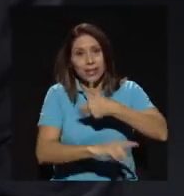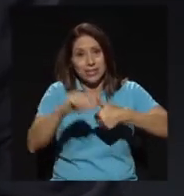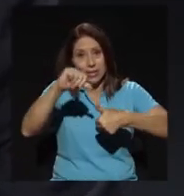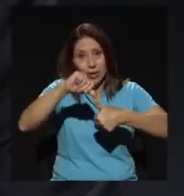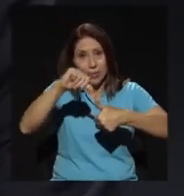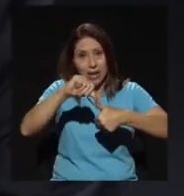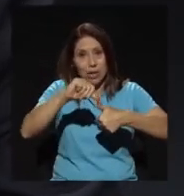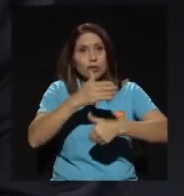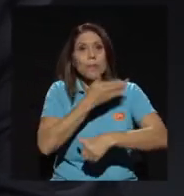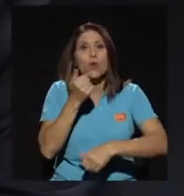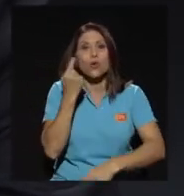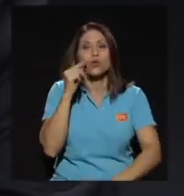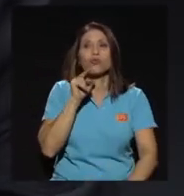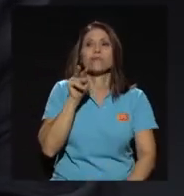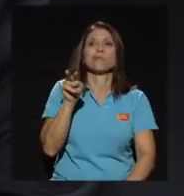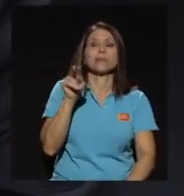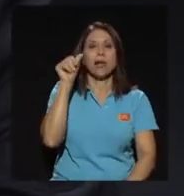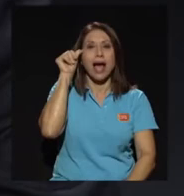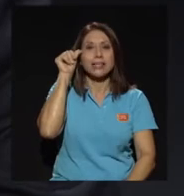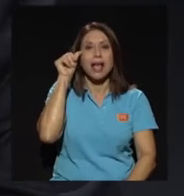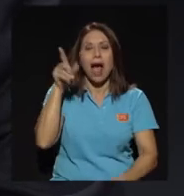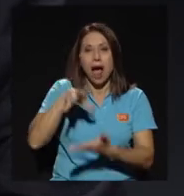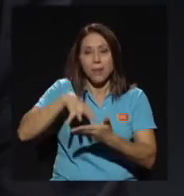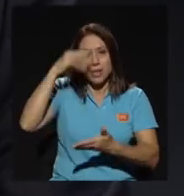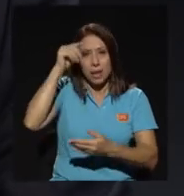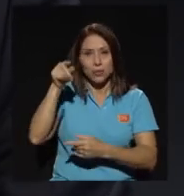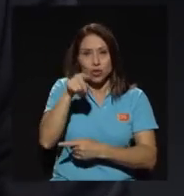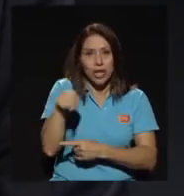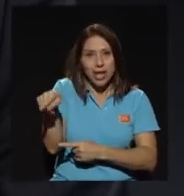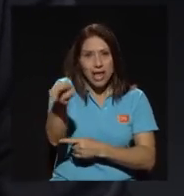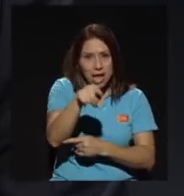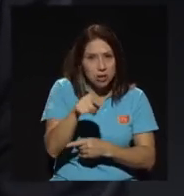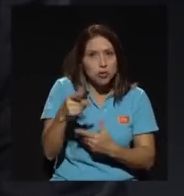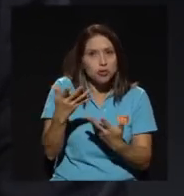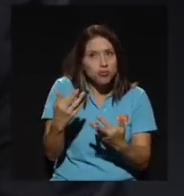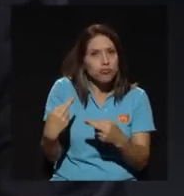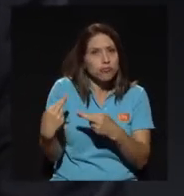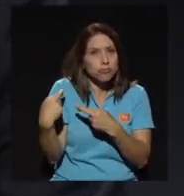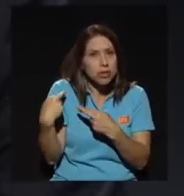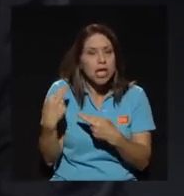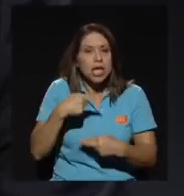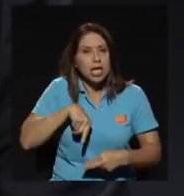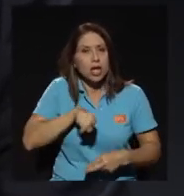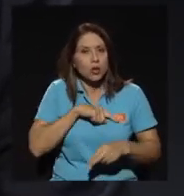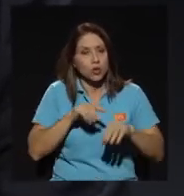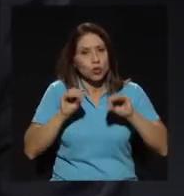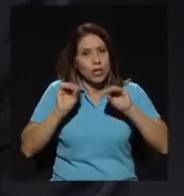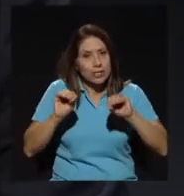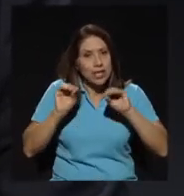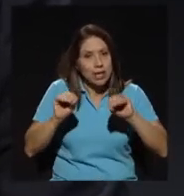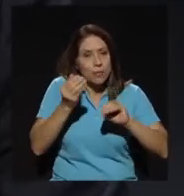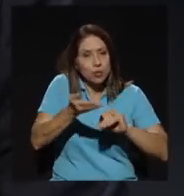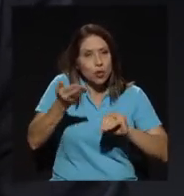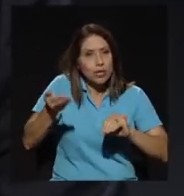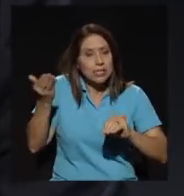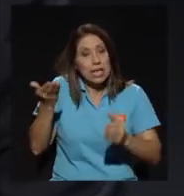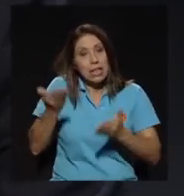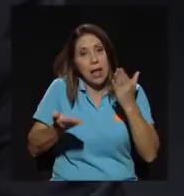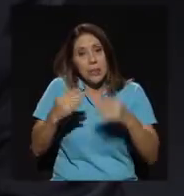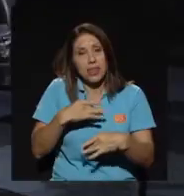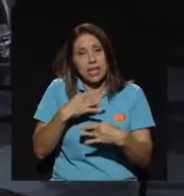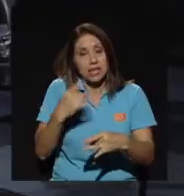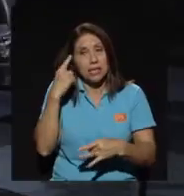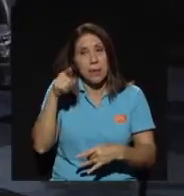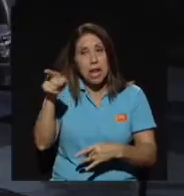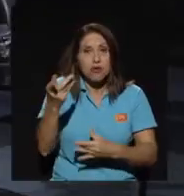aprendamos de ellos lo que corresponde y también que enseñemos cosas que nosotros pueden ser interesantes para ellos